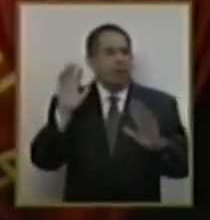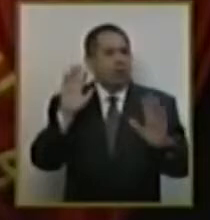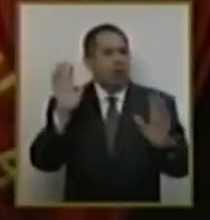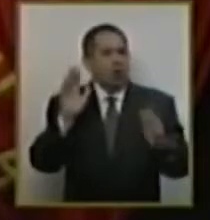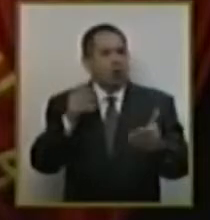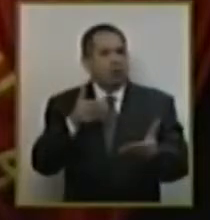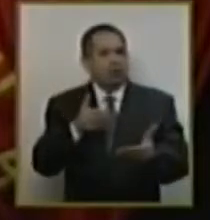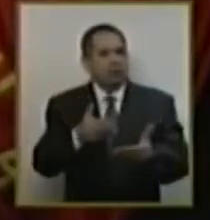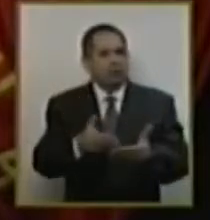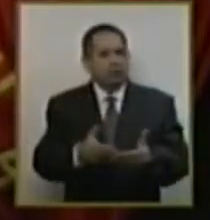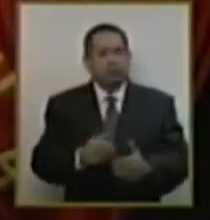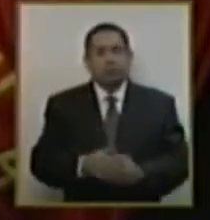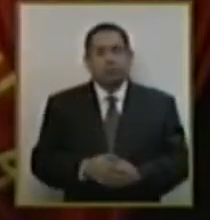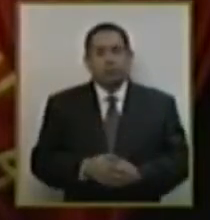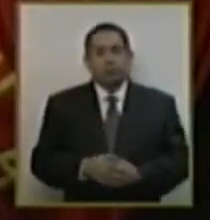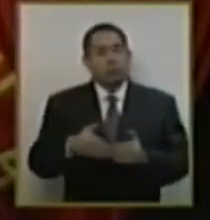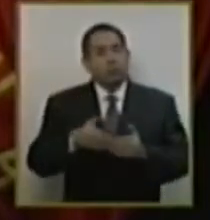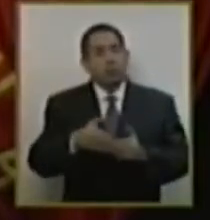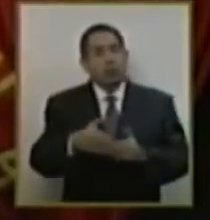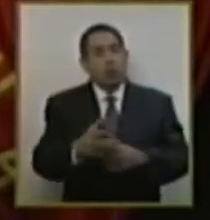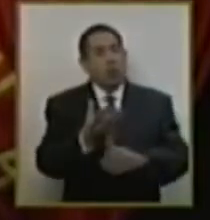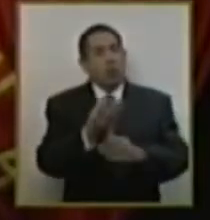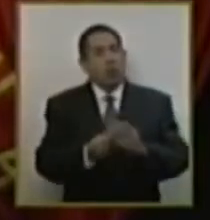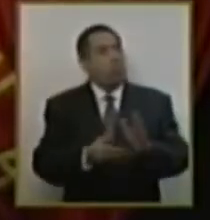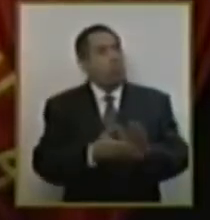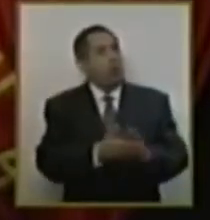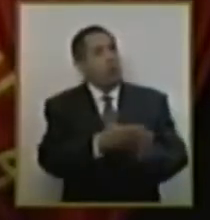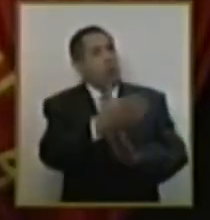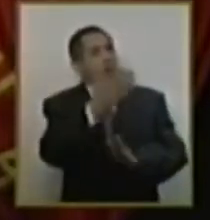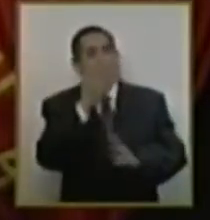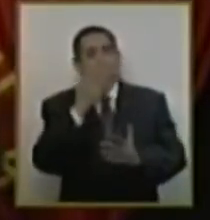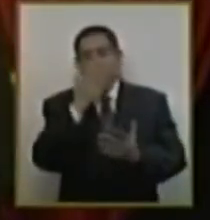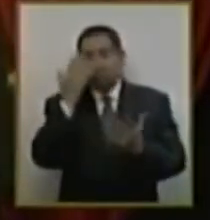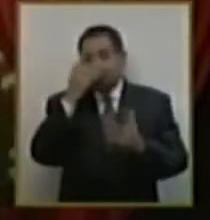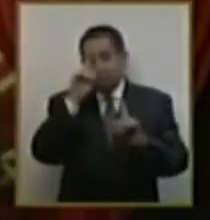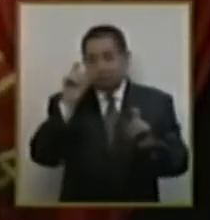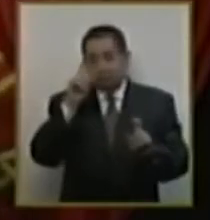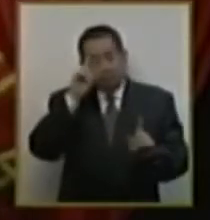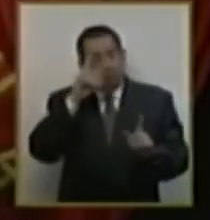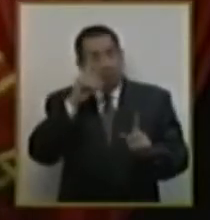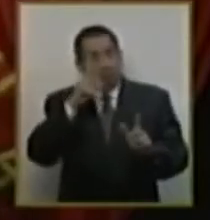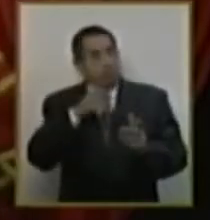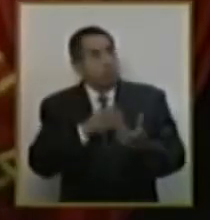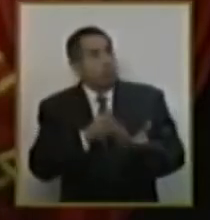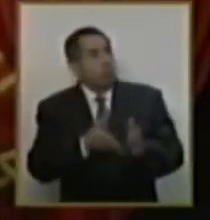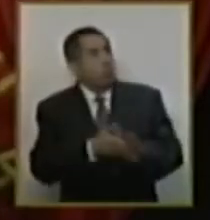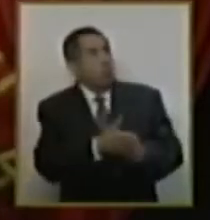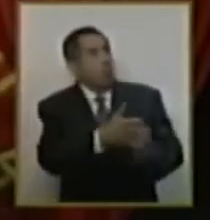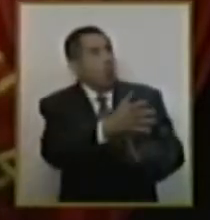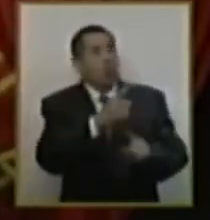Me iré sin saber hacia dónde, hacia qué profundidades de la nada y del